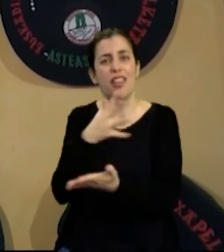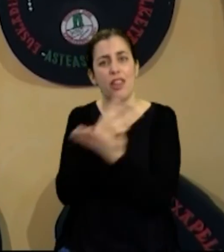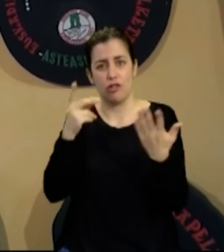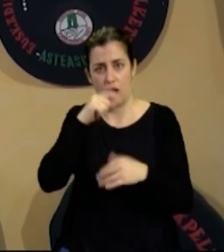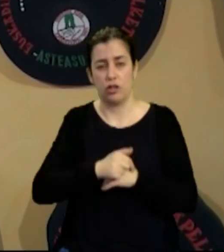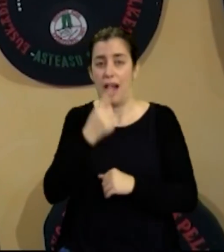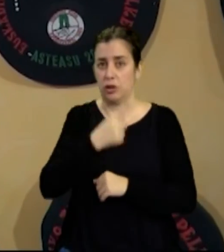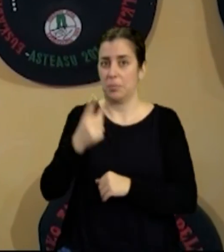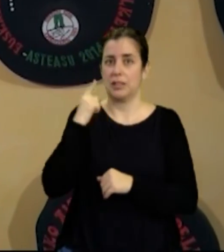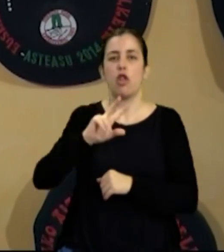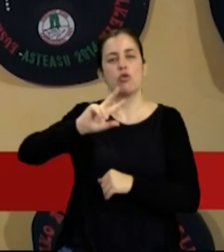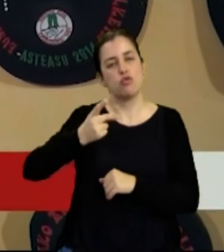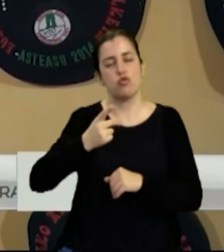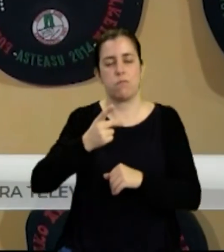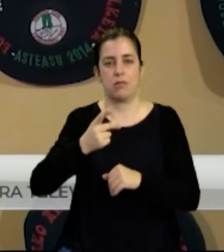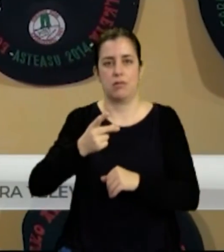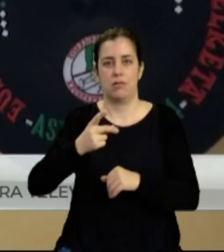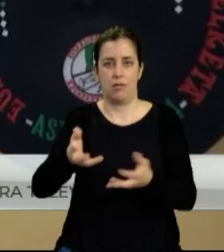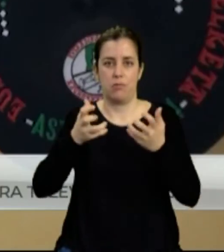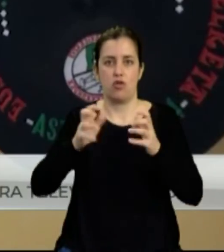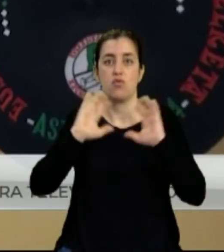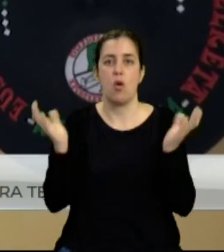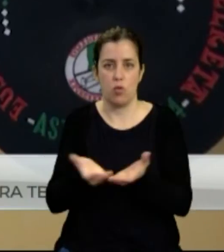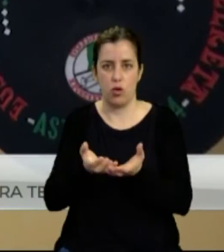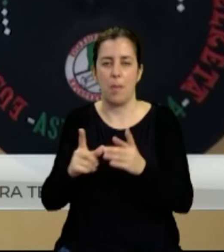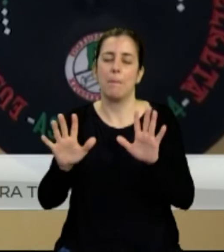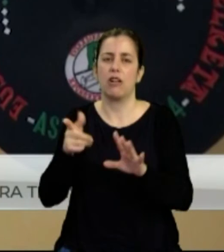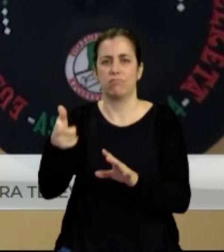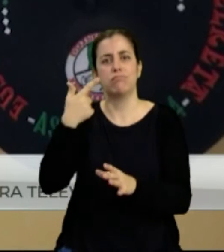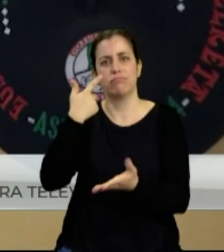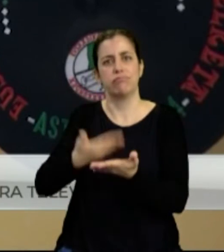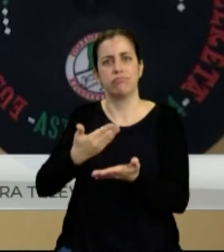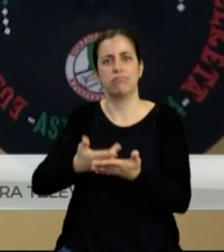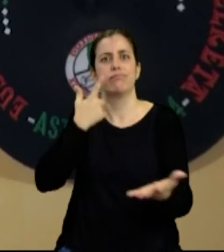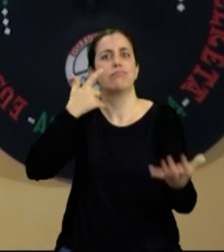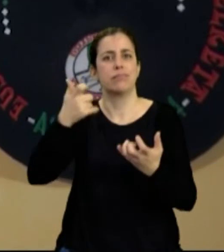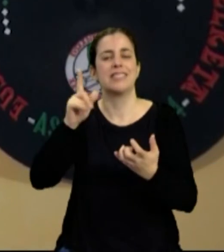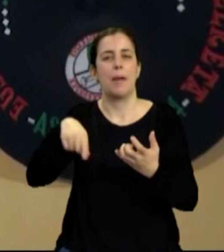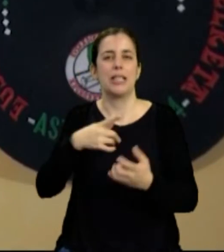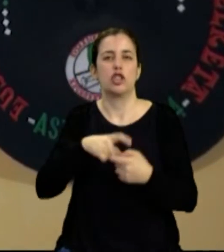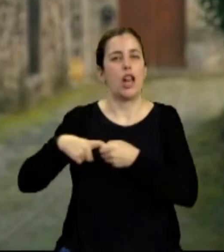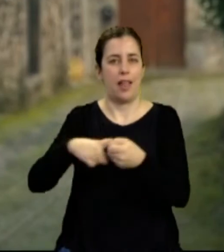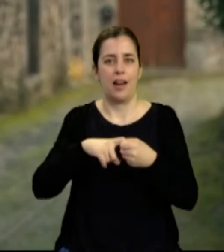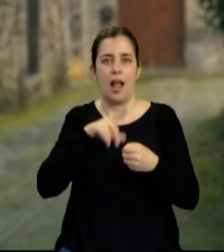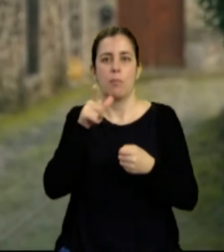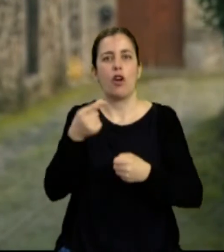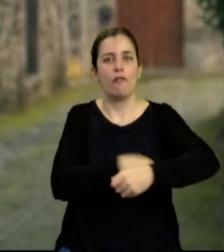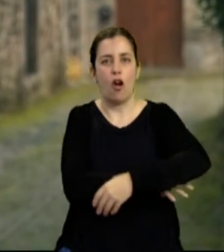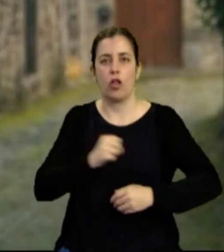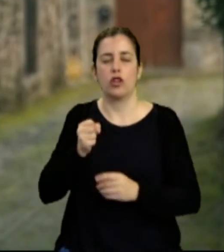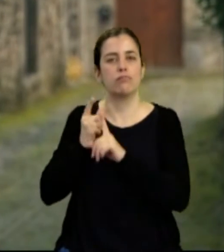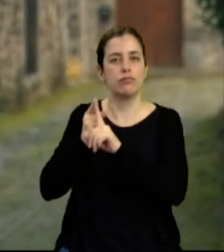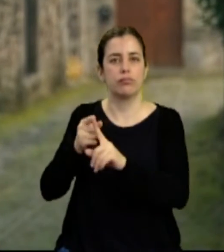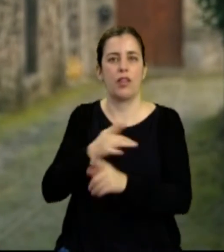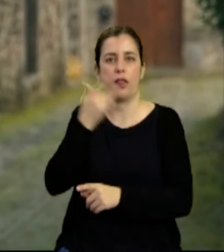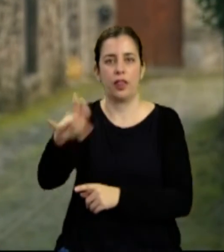proclamó subcampeón del mundo, pero también destaca por su solidaridad al recaudar fondos destinados a combatir la COVID-19. Piensas pues que algo